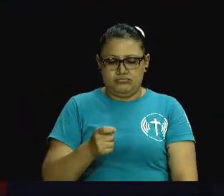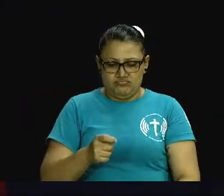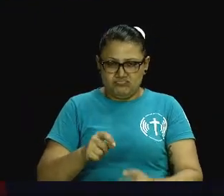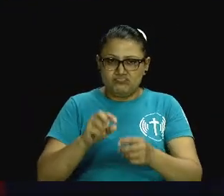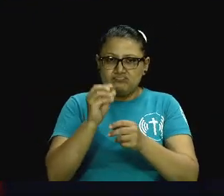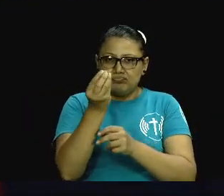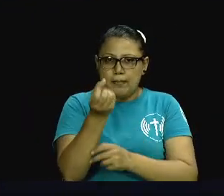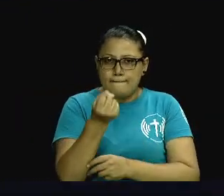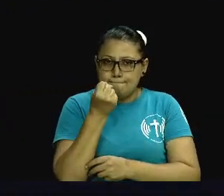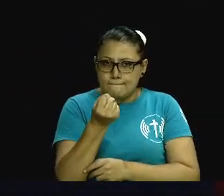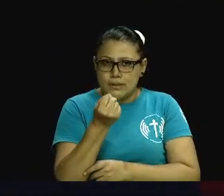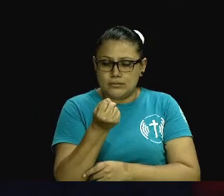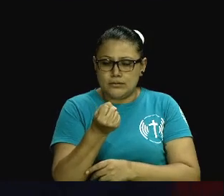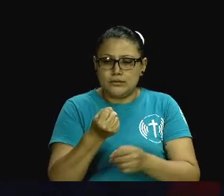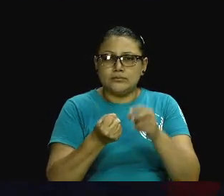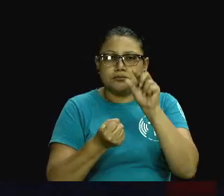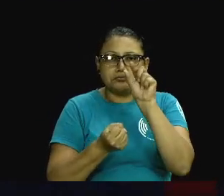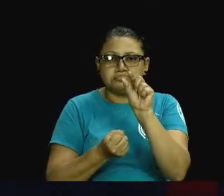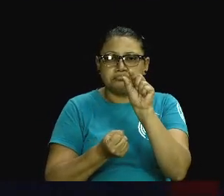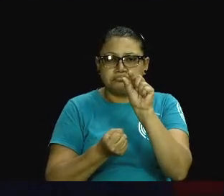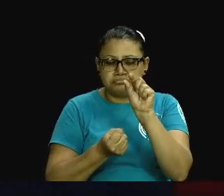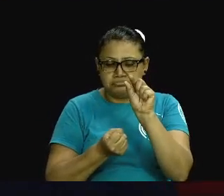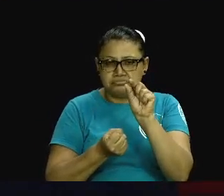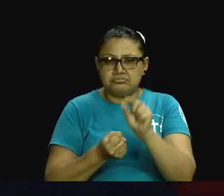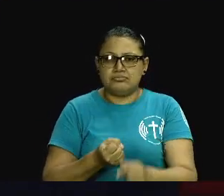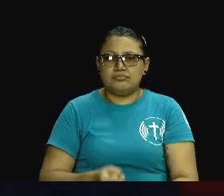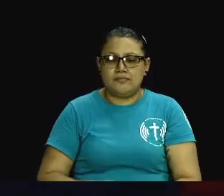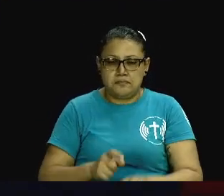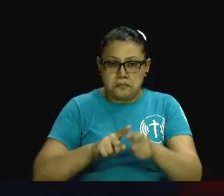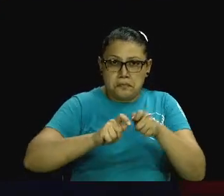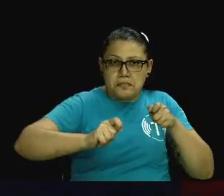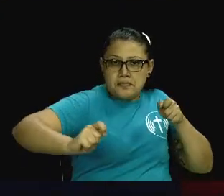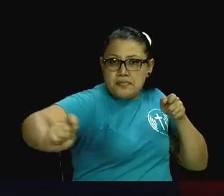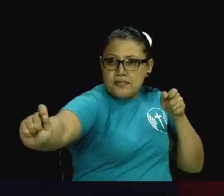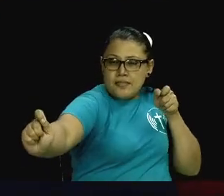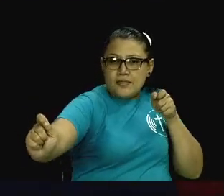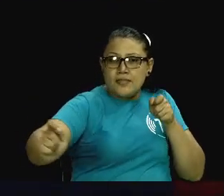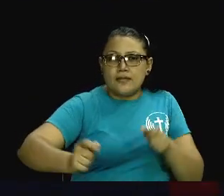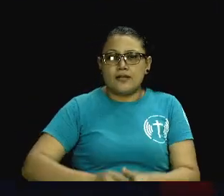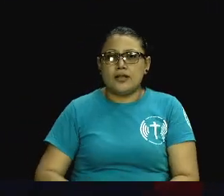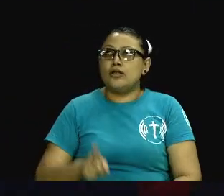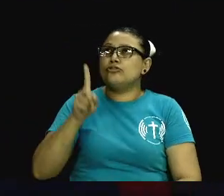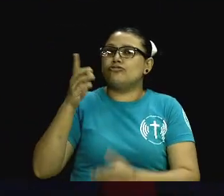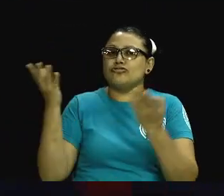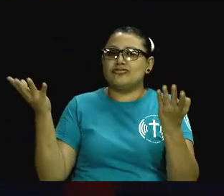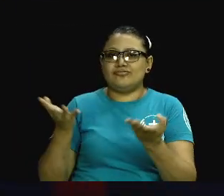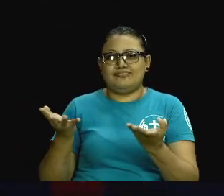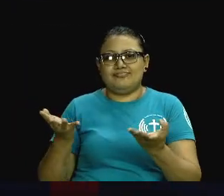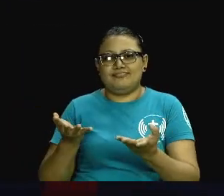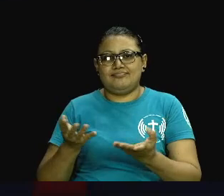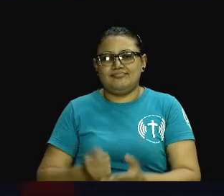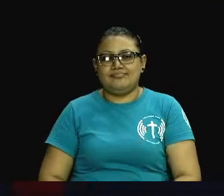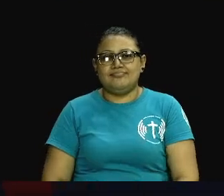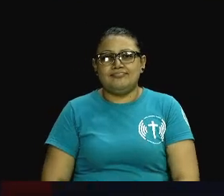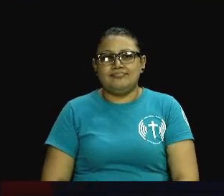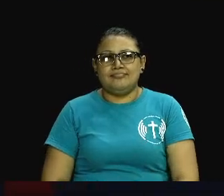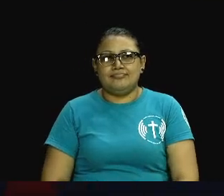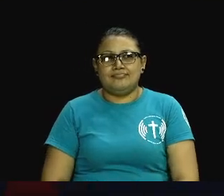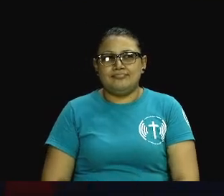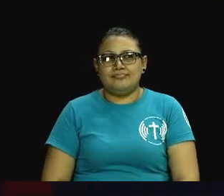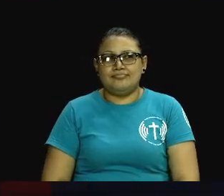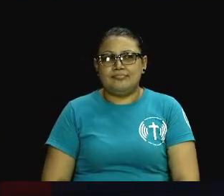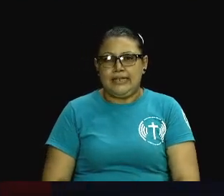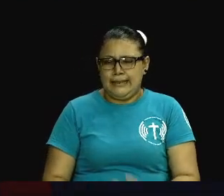cinco dios utilizó una y como dice el pasaje estamos